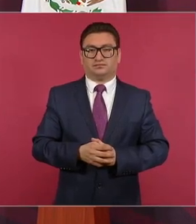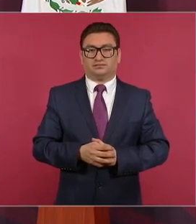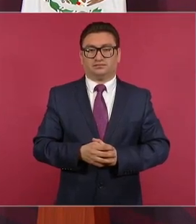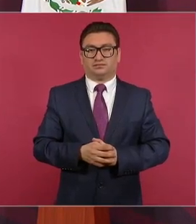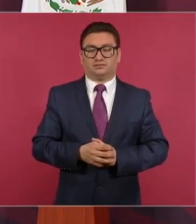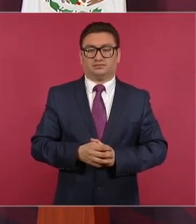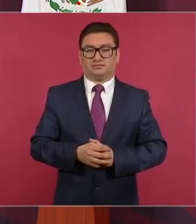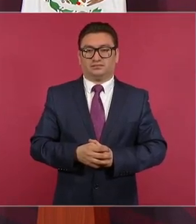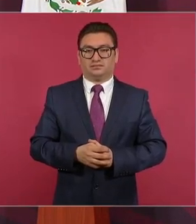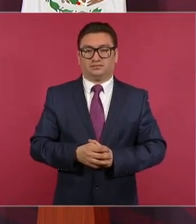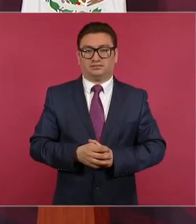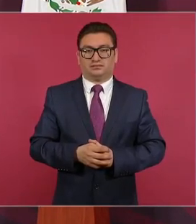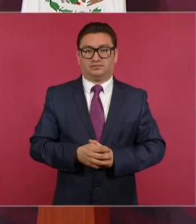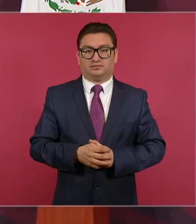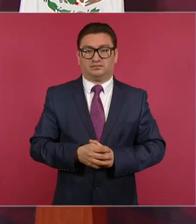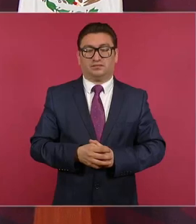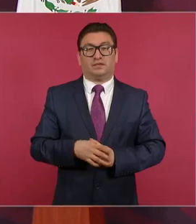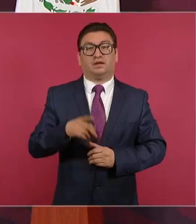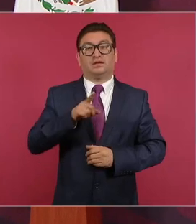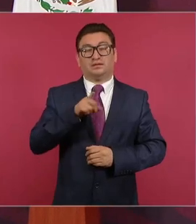decir, pues ya